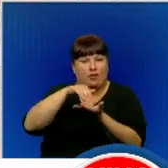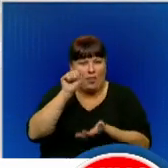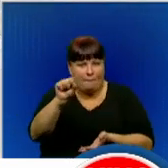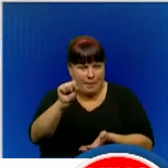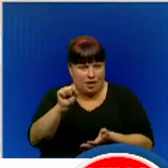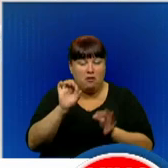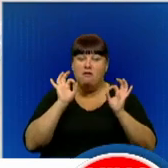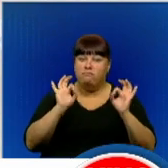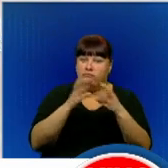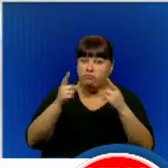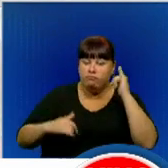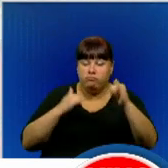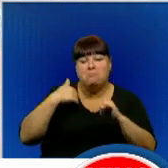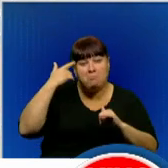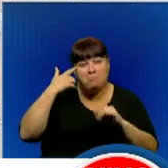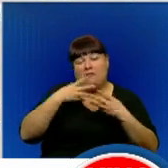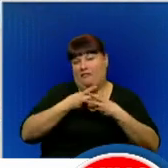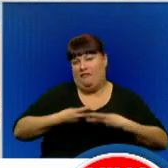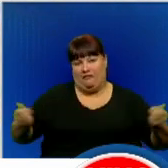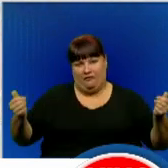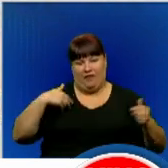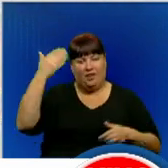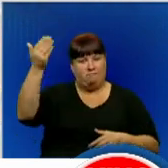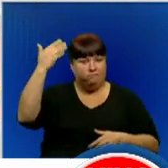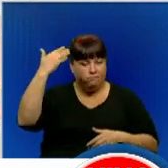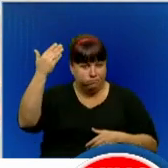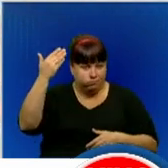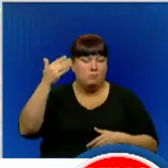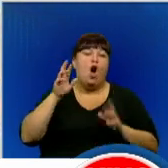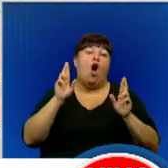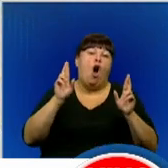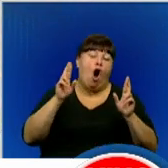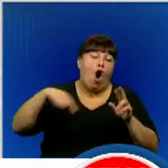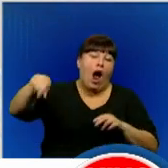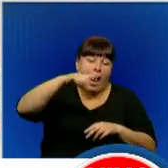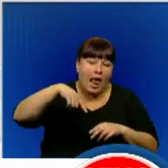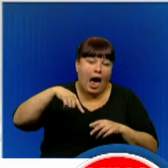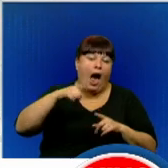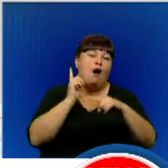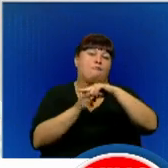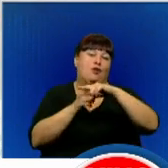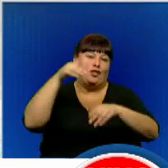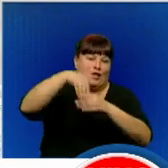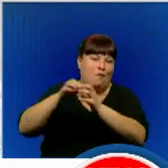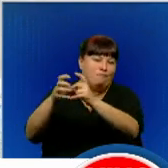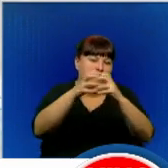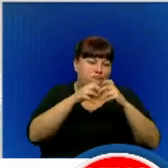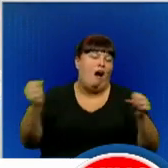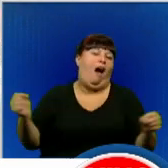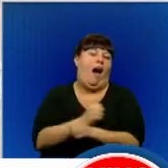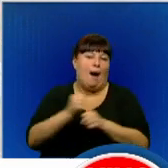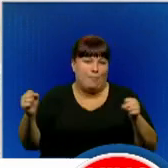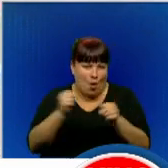de pesos dicho esto creo que puedo dar por terminada mi intervención y espero que podamos tener un positivo debate y lograr la aprobación